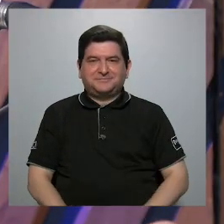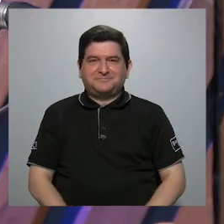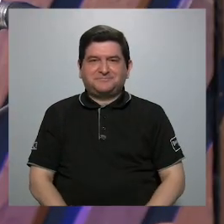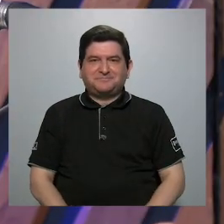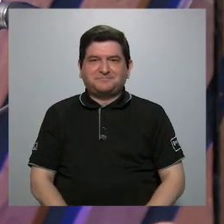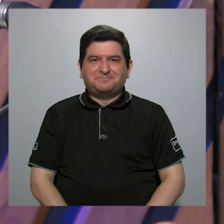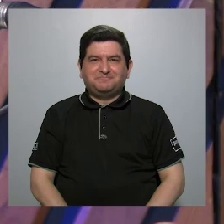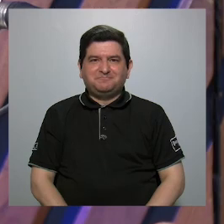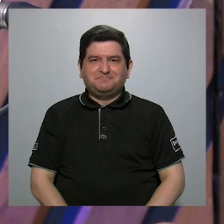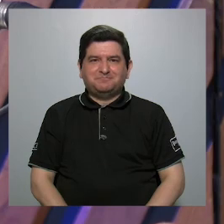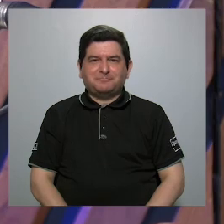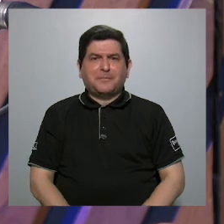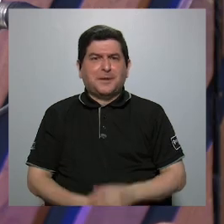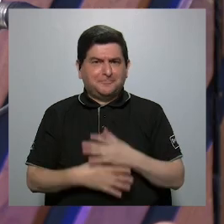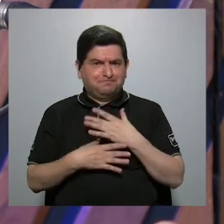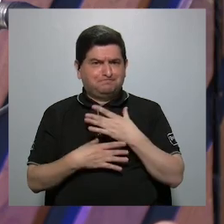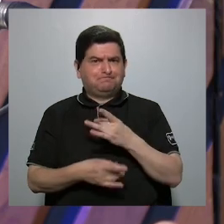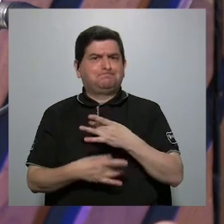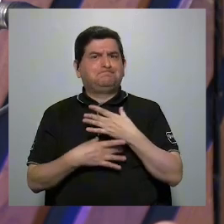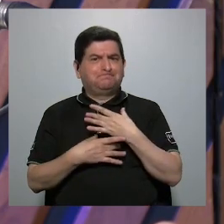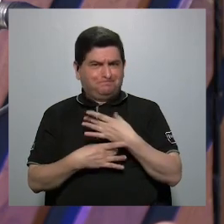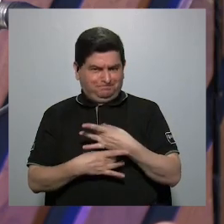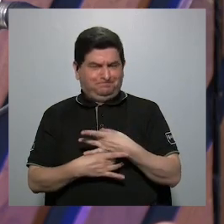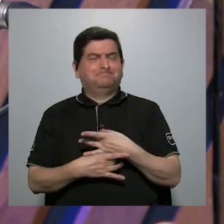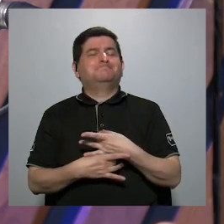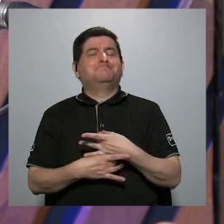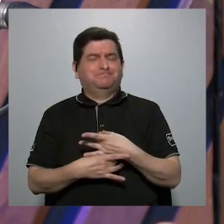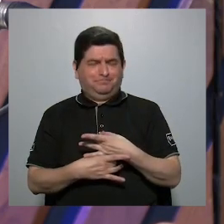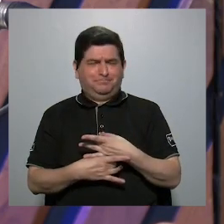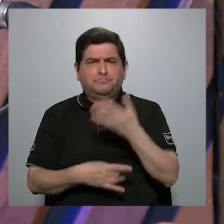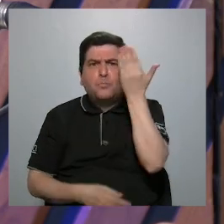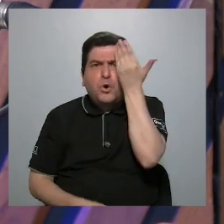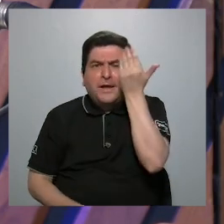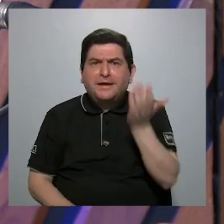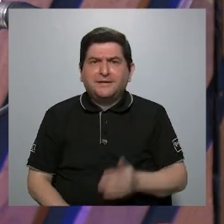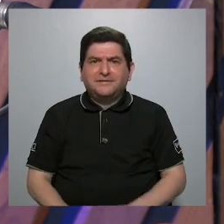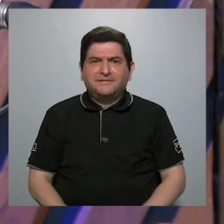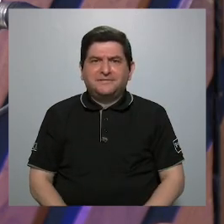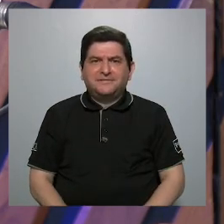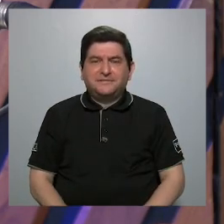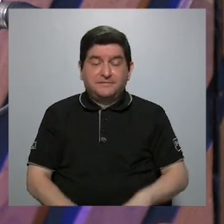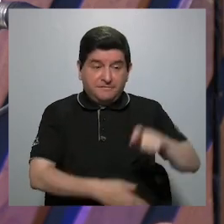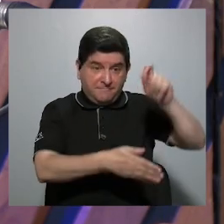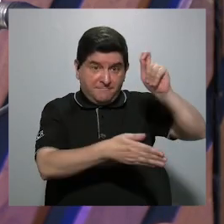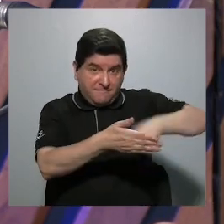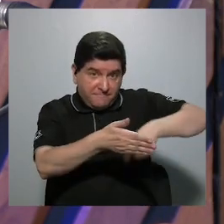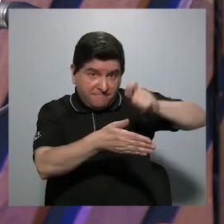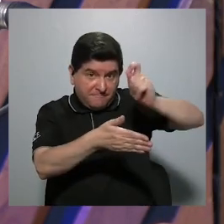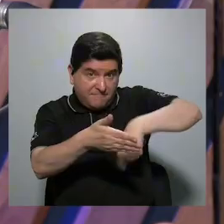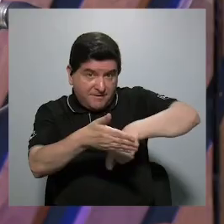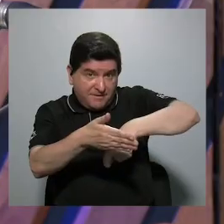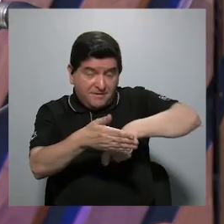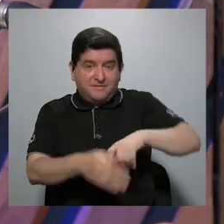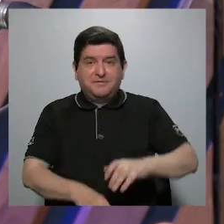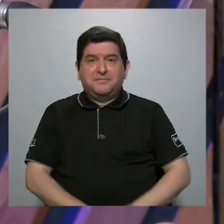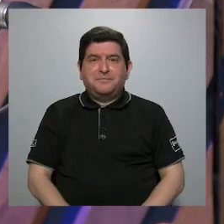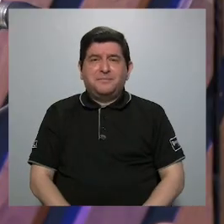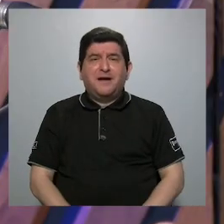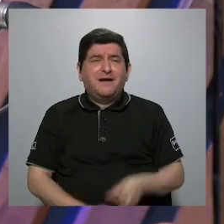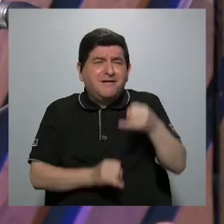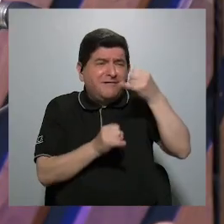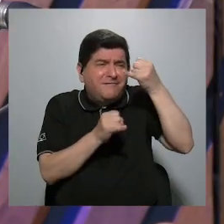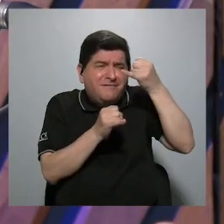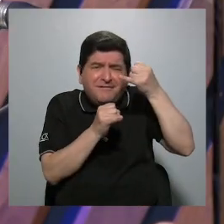Francia es muy interesante porque se firma